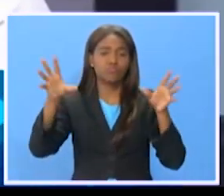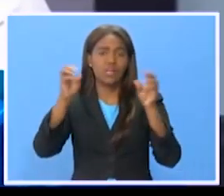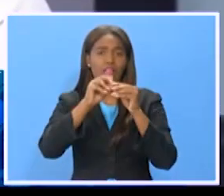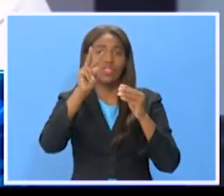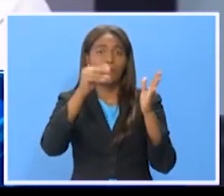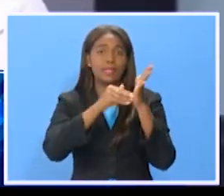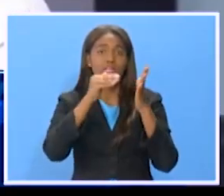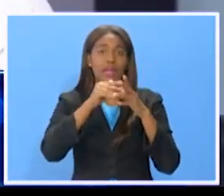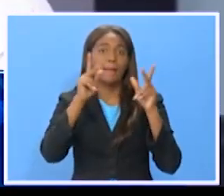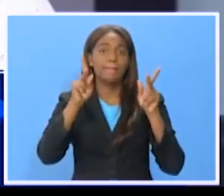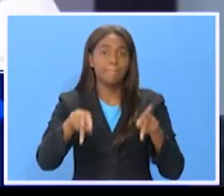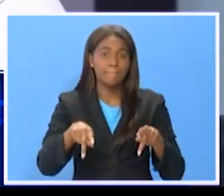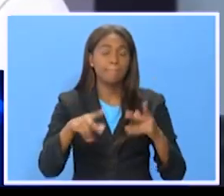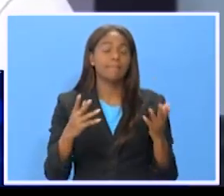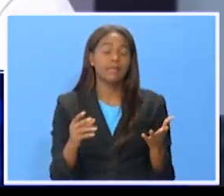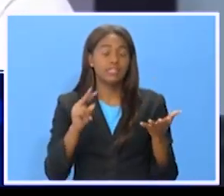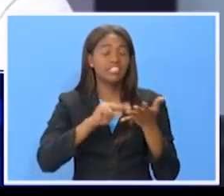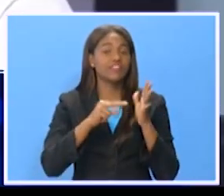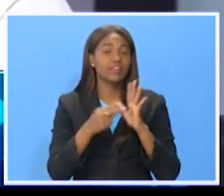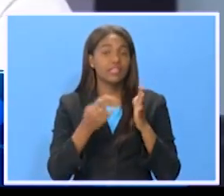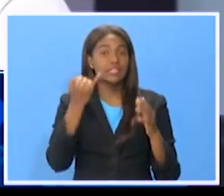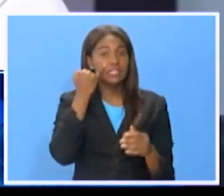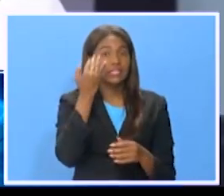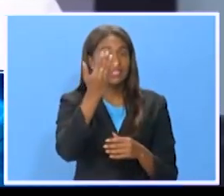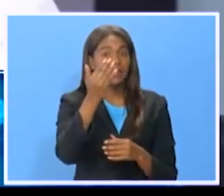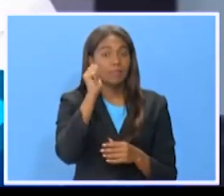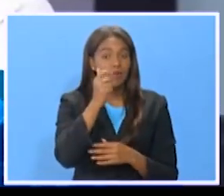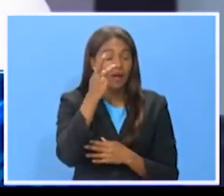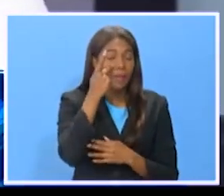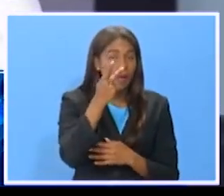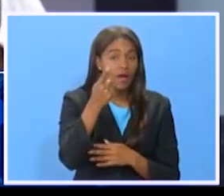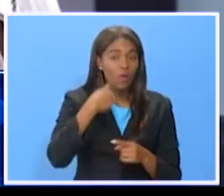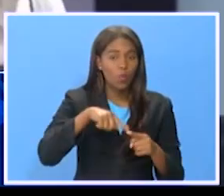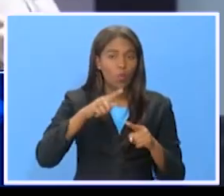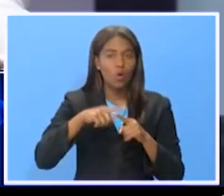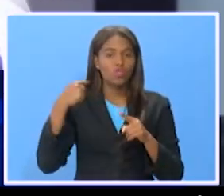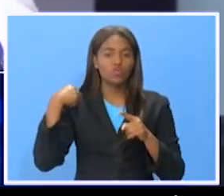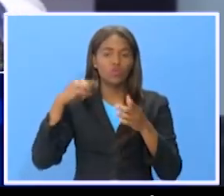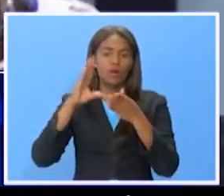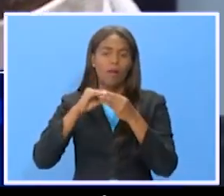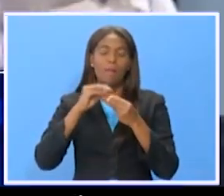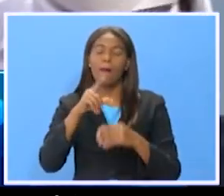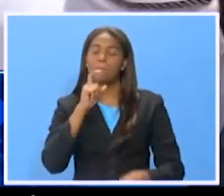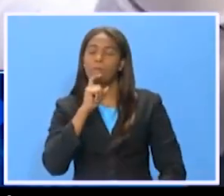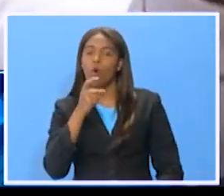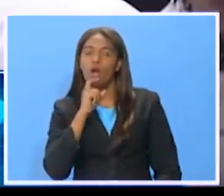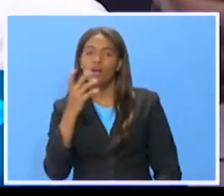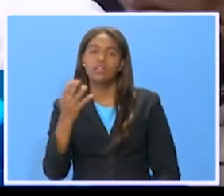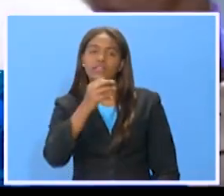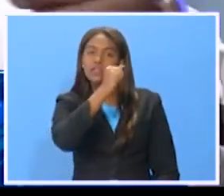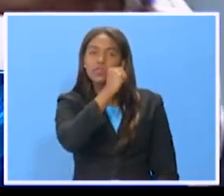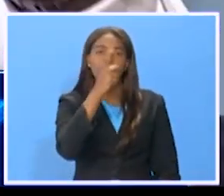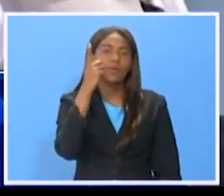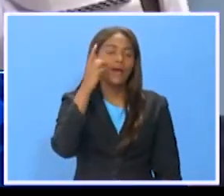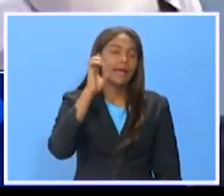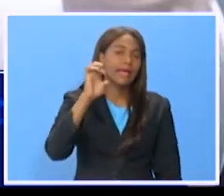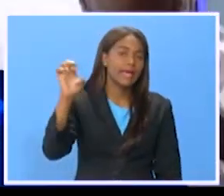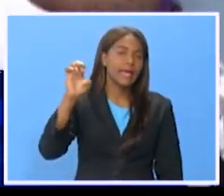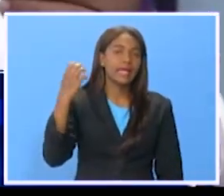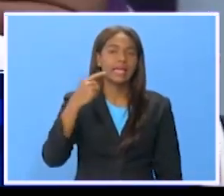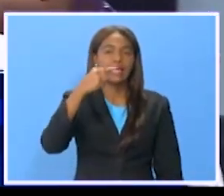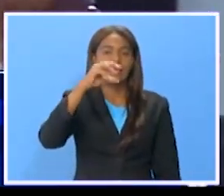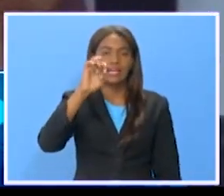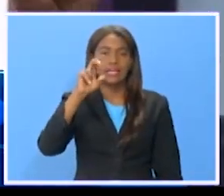habitantes. De manera que, si ustedes se ponen a ver, cuando hablamos de Boca Chica, Santo Domingo Este,